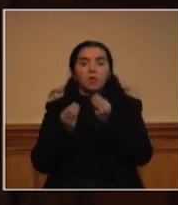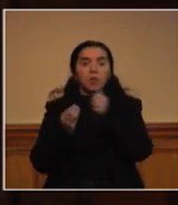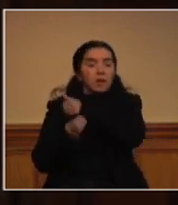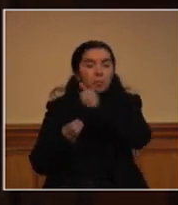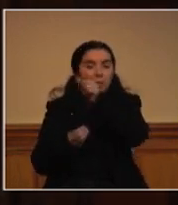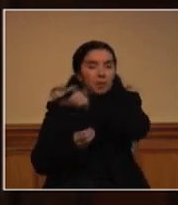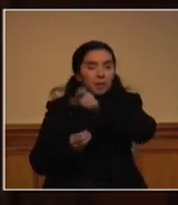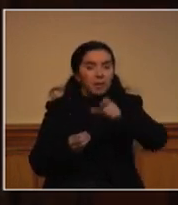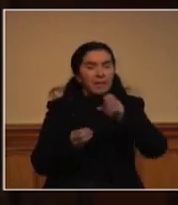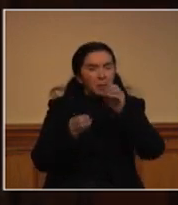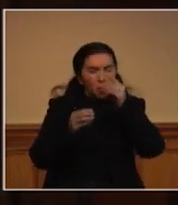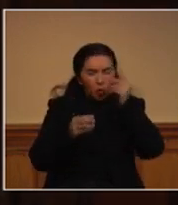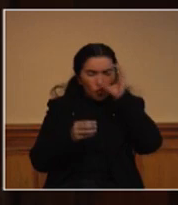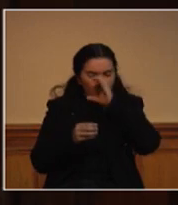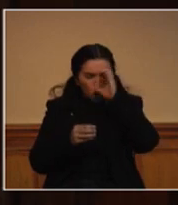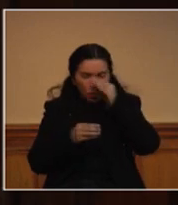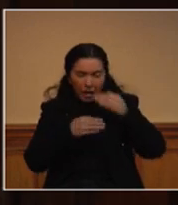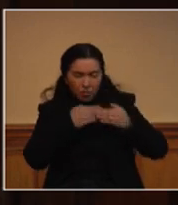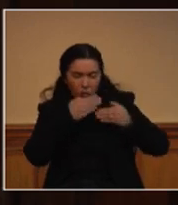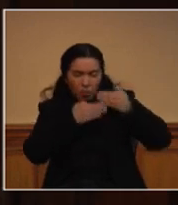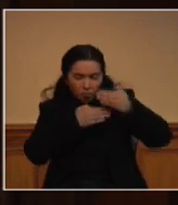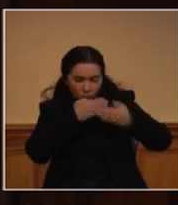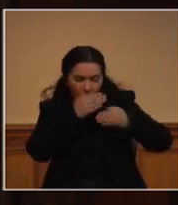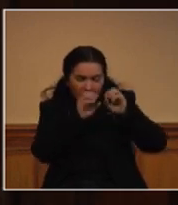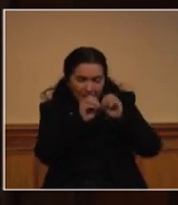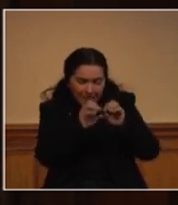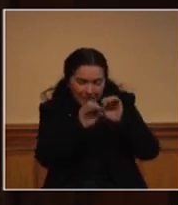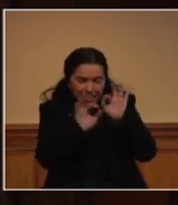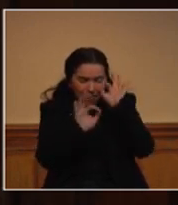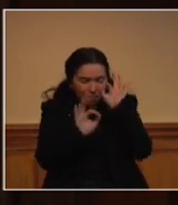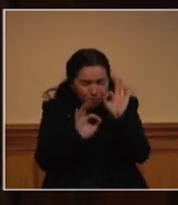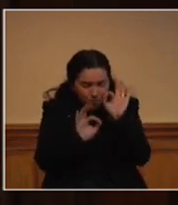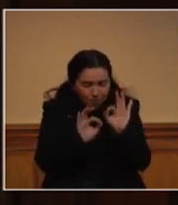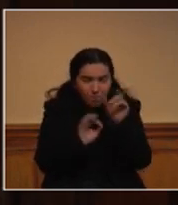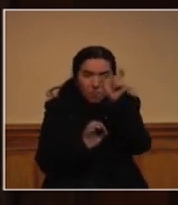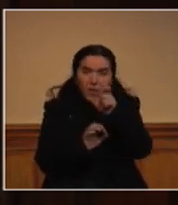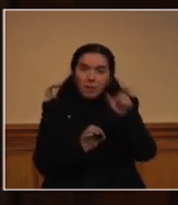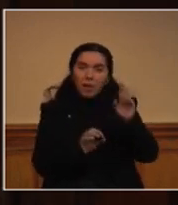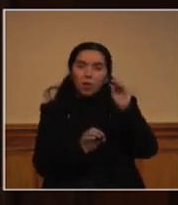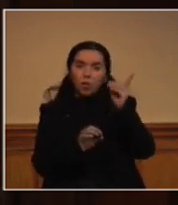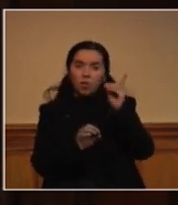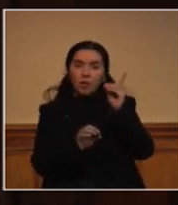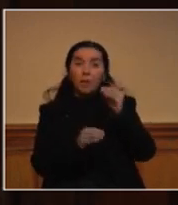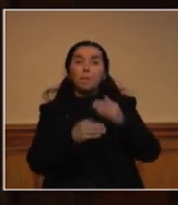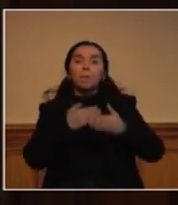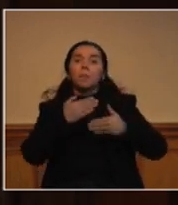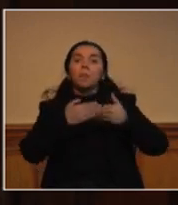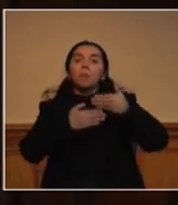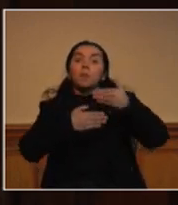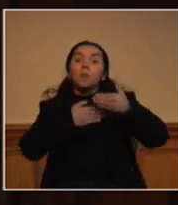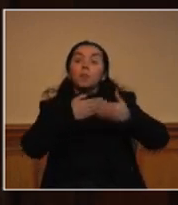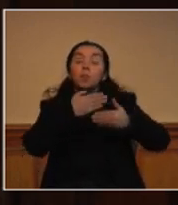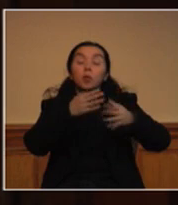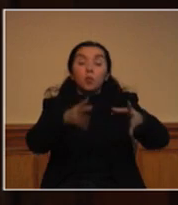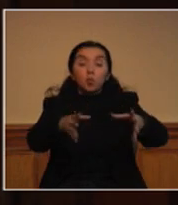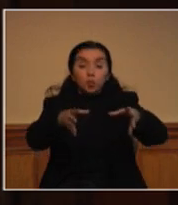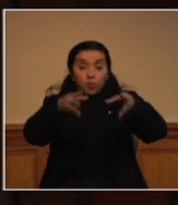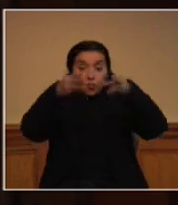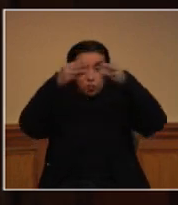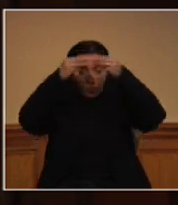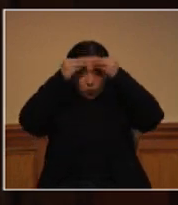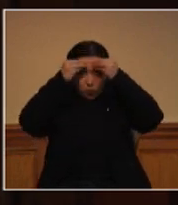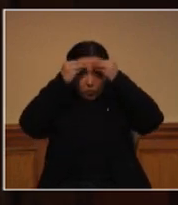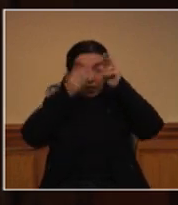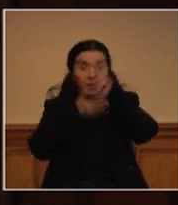enseñanza específicos para los alumnos con discapacidad, sino que el proceso que tienen que hacer para adquirir el conocimiento